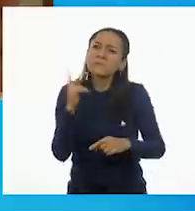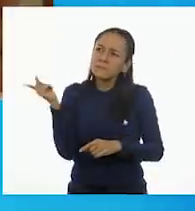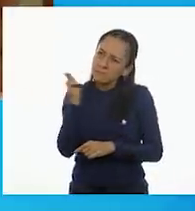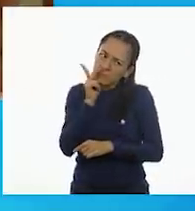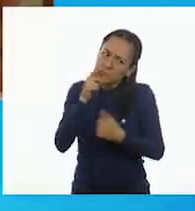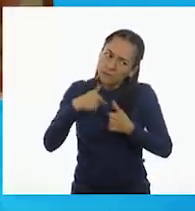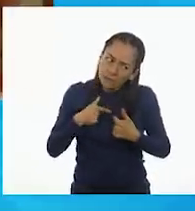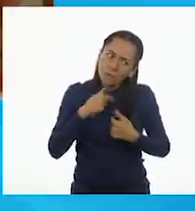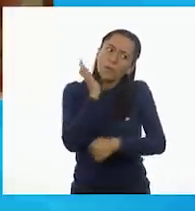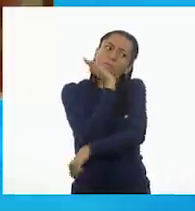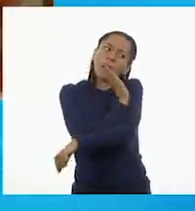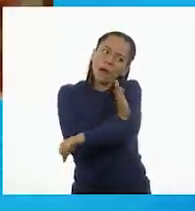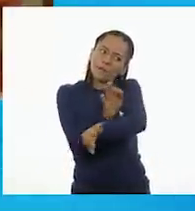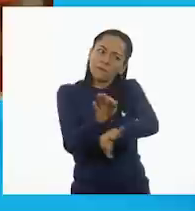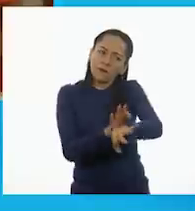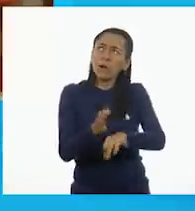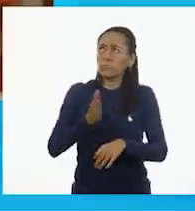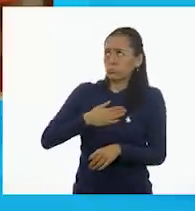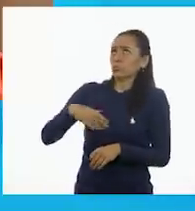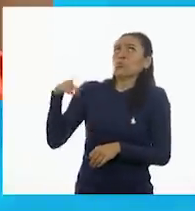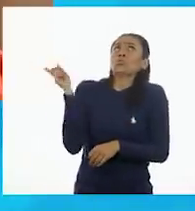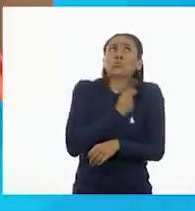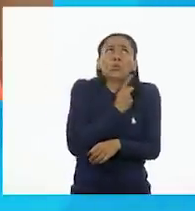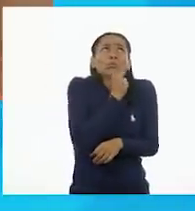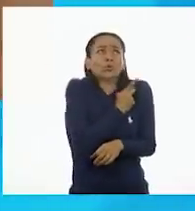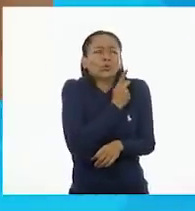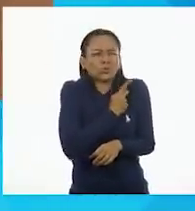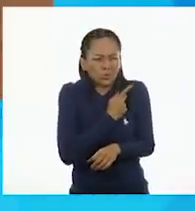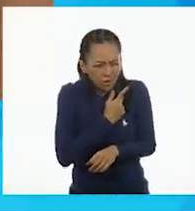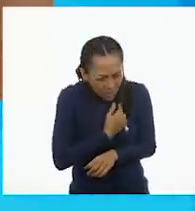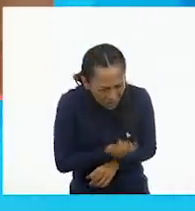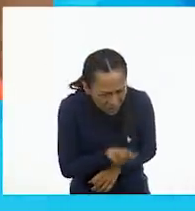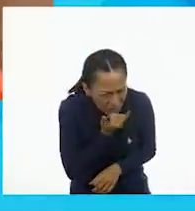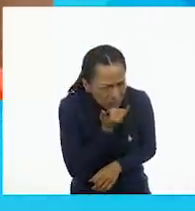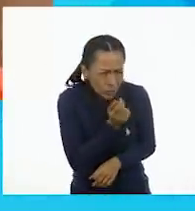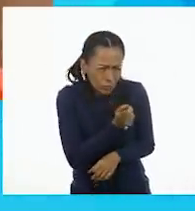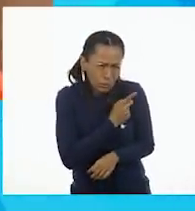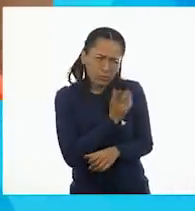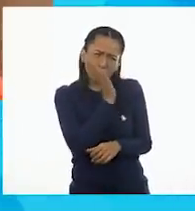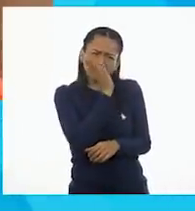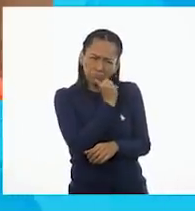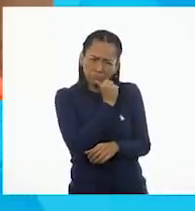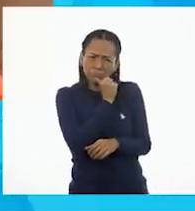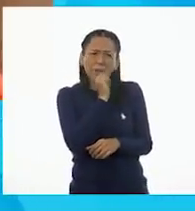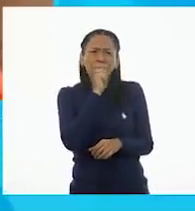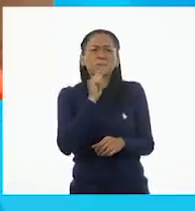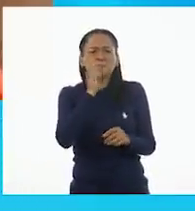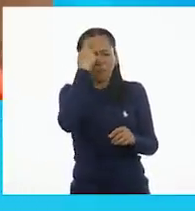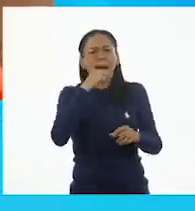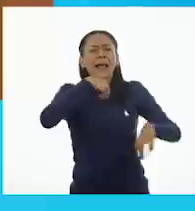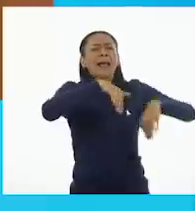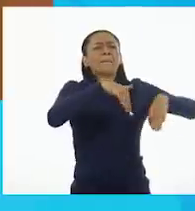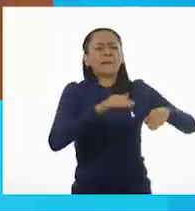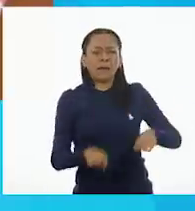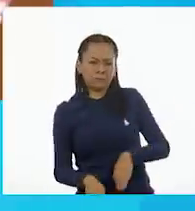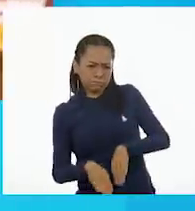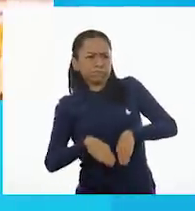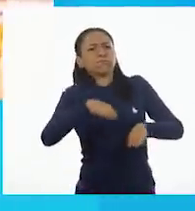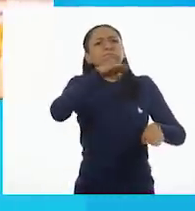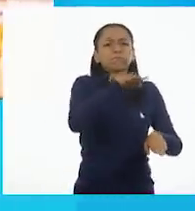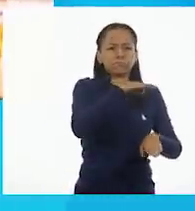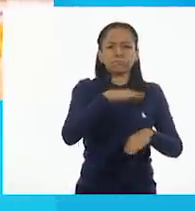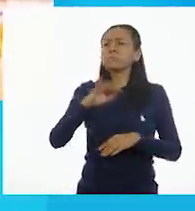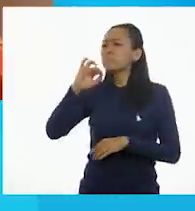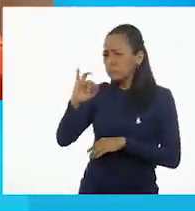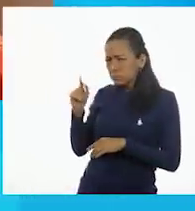no. ¿Y qué, con esas banquetotas tan altas? Cristina y yo tomamos el taller de cocina a la misma hora. Y siempre